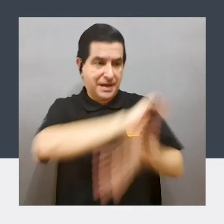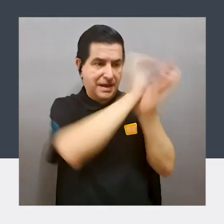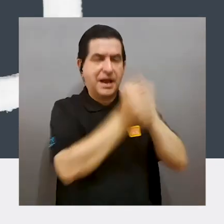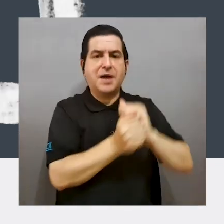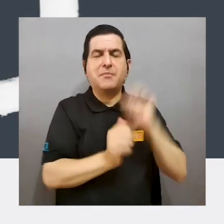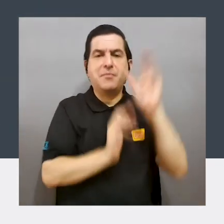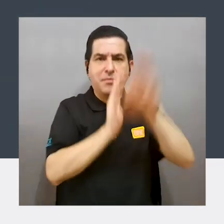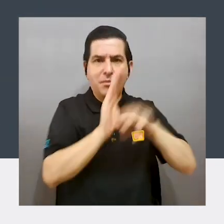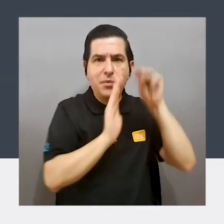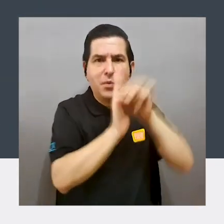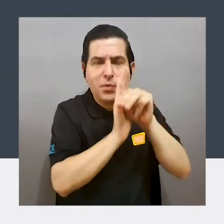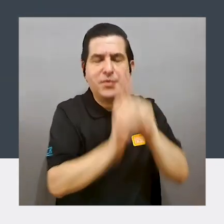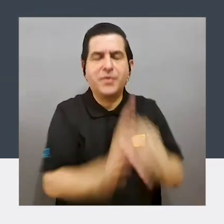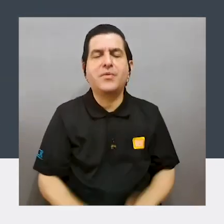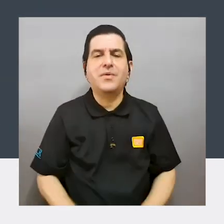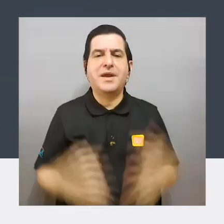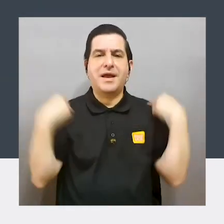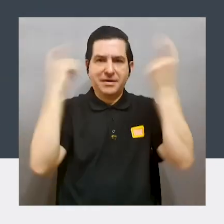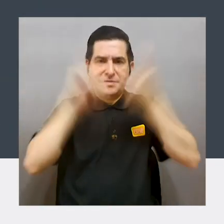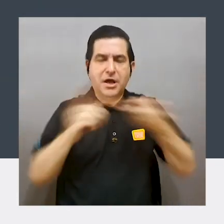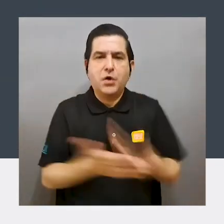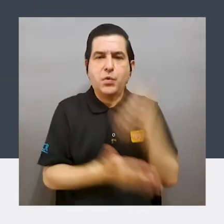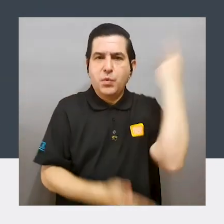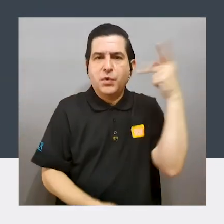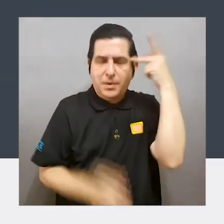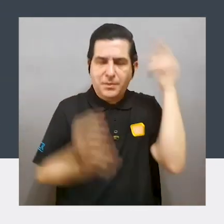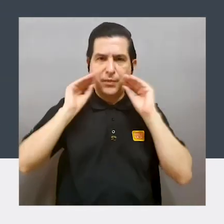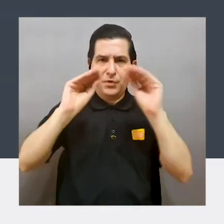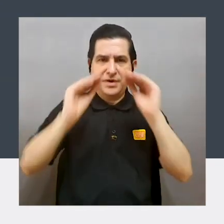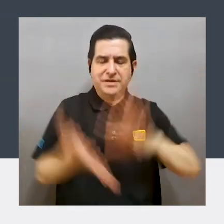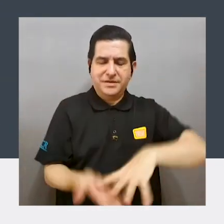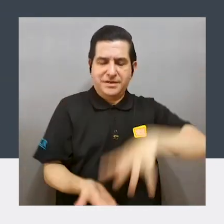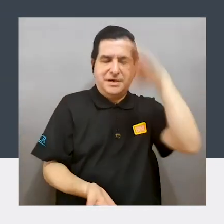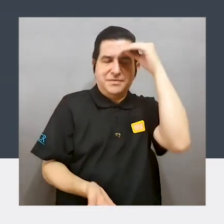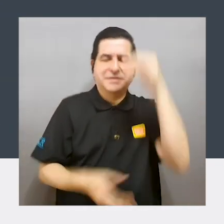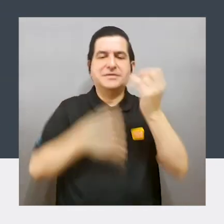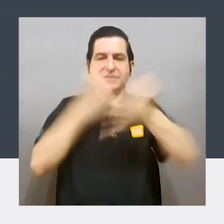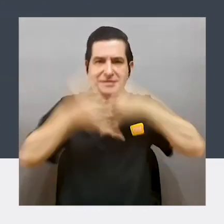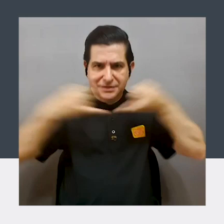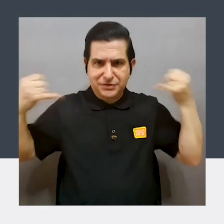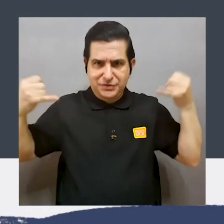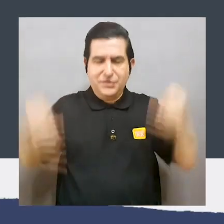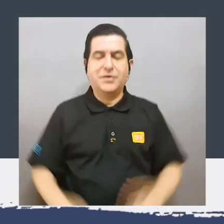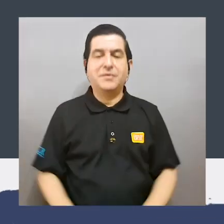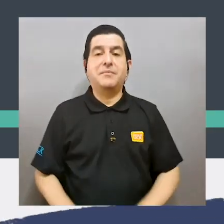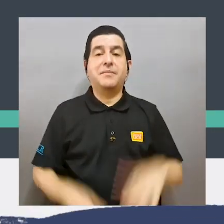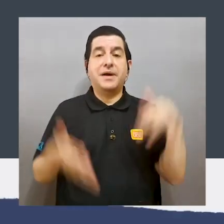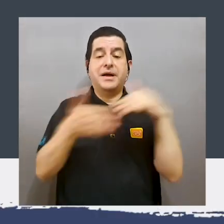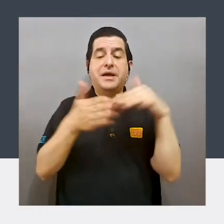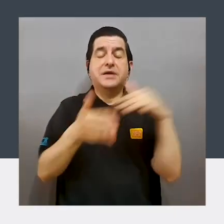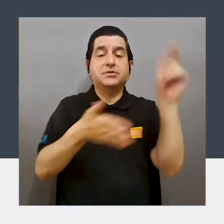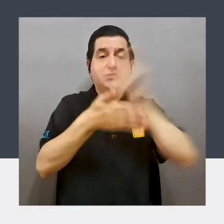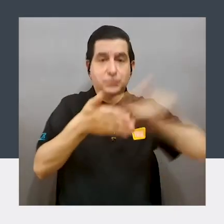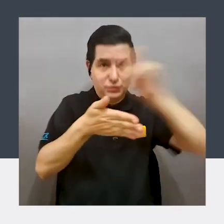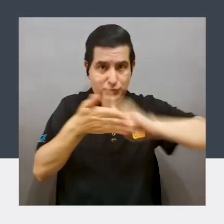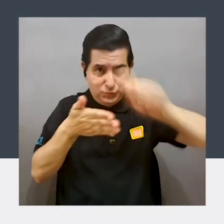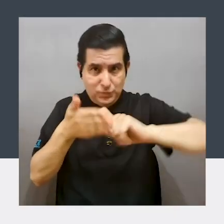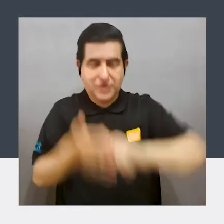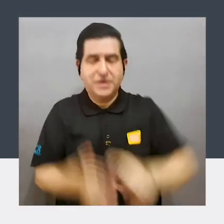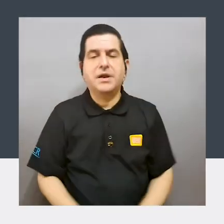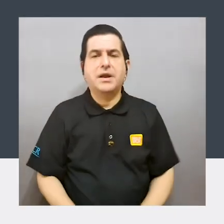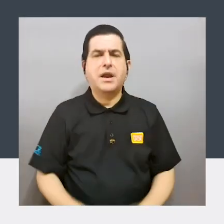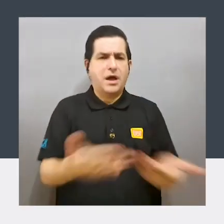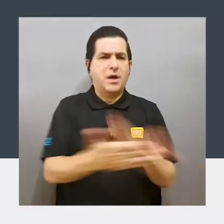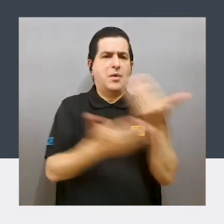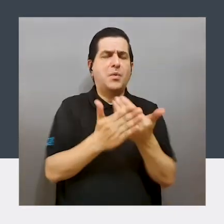La reforma curricular de español es nuestra más reciente política de enseñanza y aprendizaje de la lengua a nivel de estudios primarios.